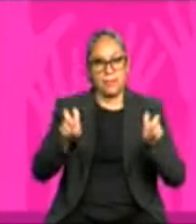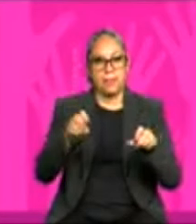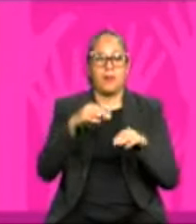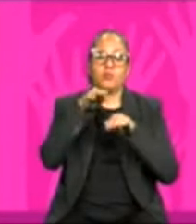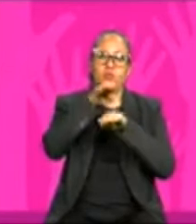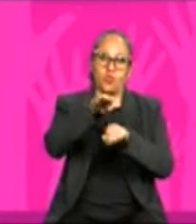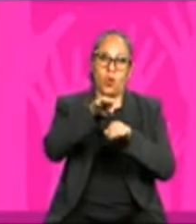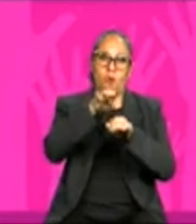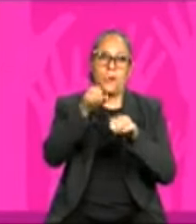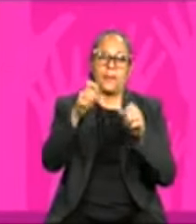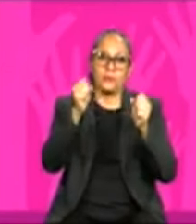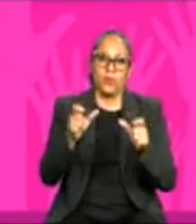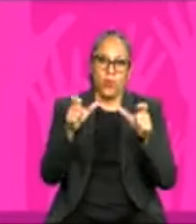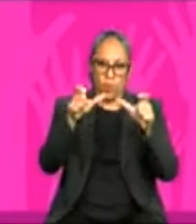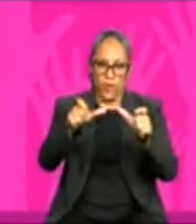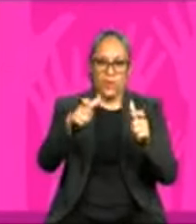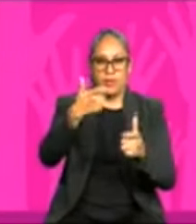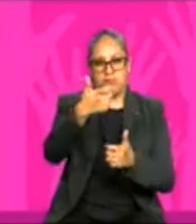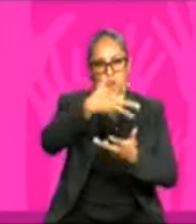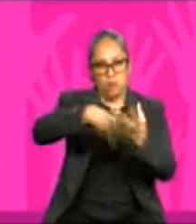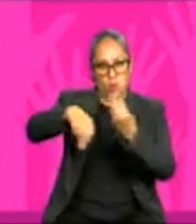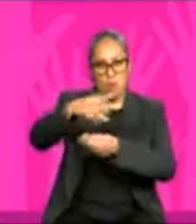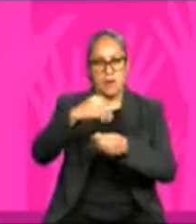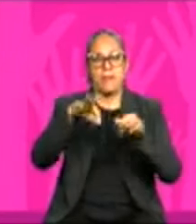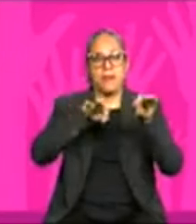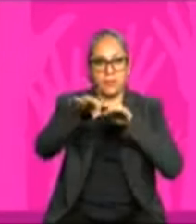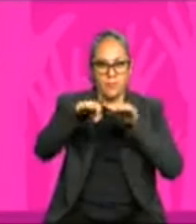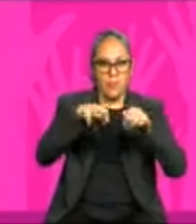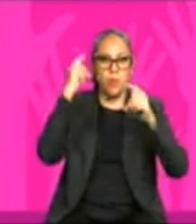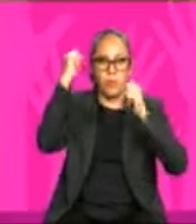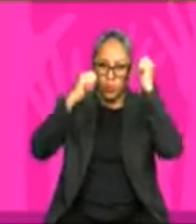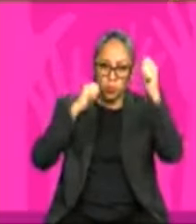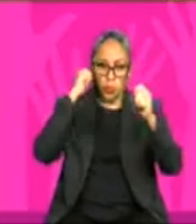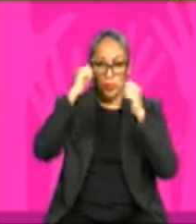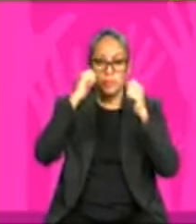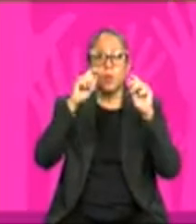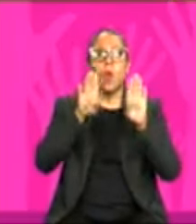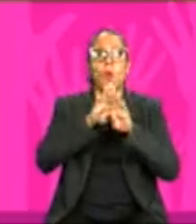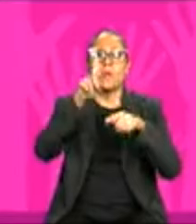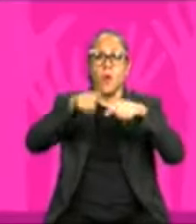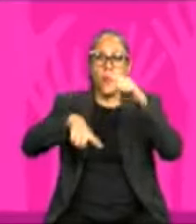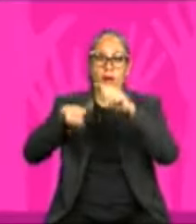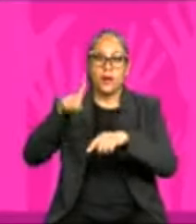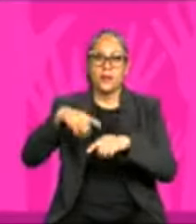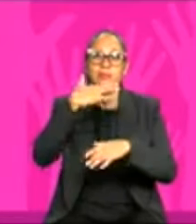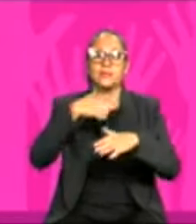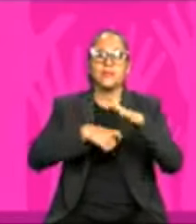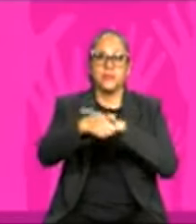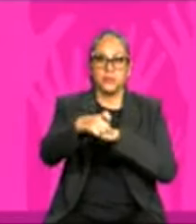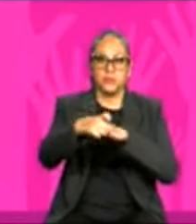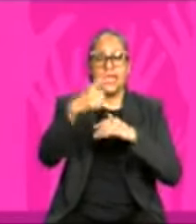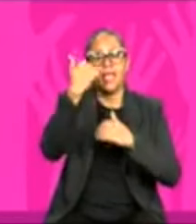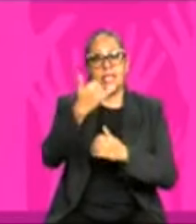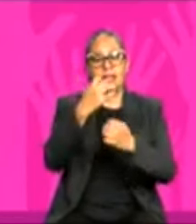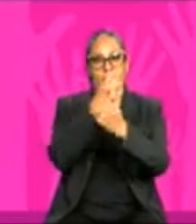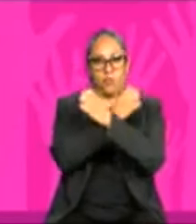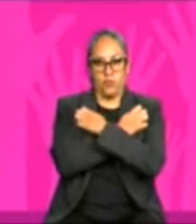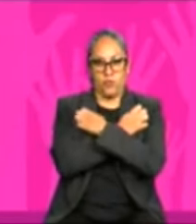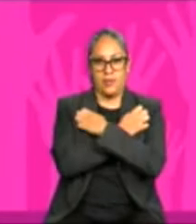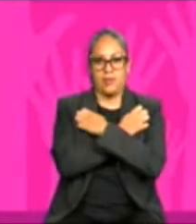seguridad, economía, empleo y turismo, combate a la corrupción y transparencia, salud y educación. Al término de